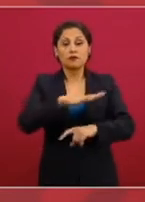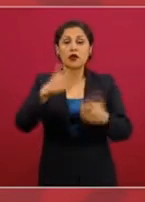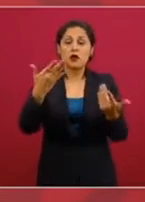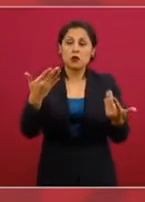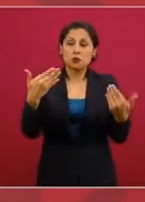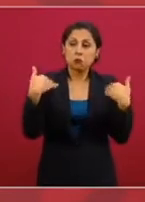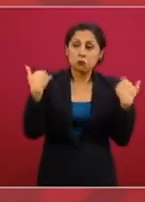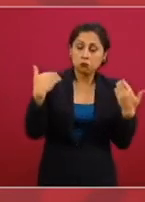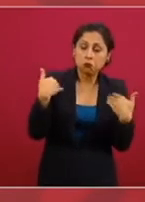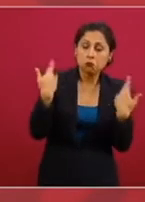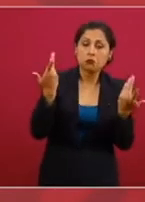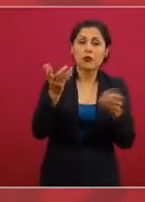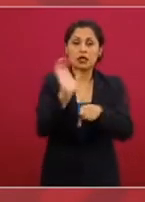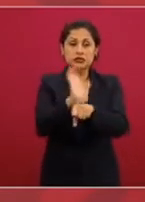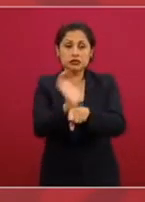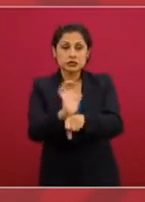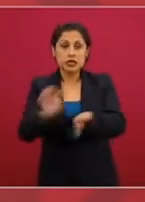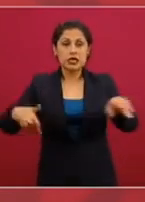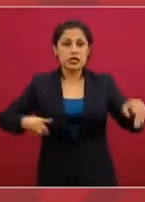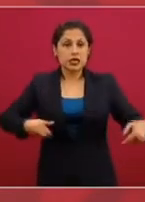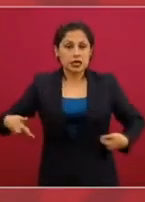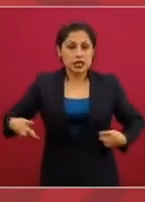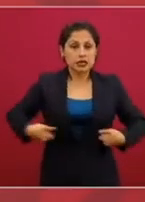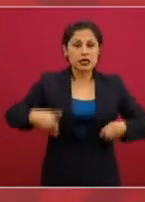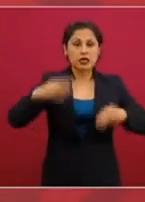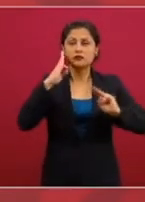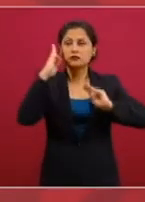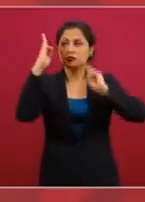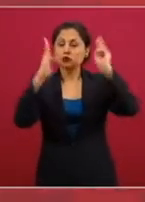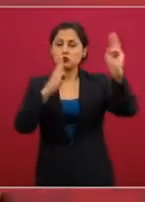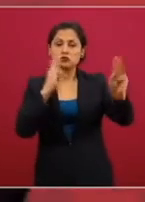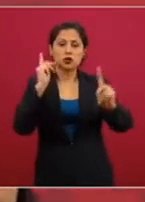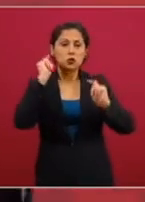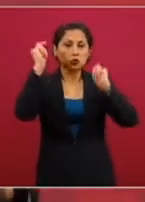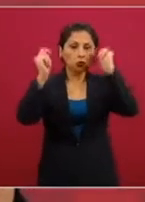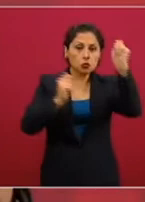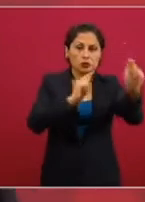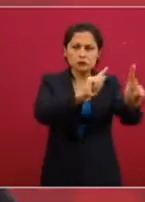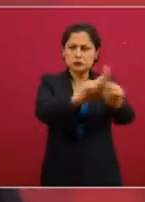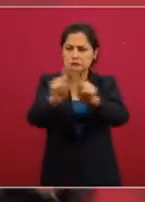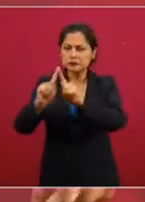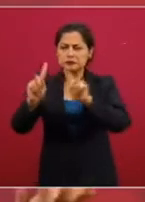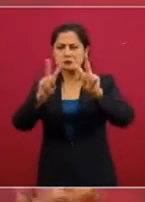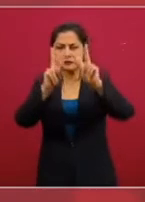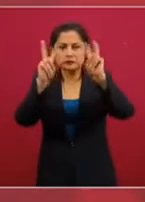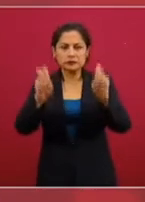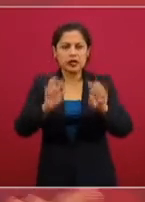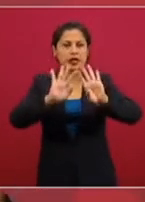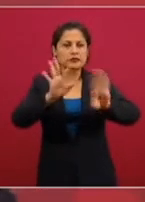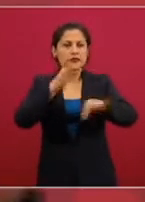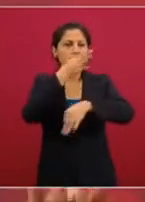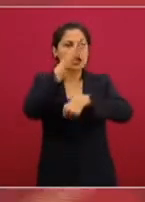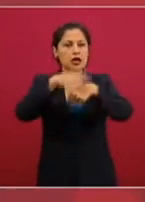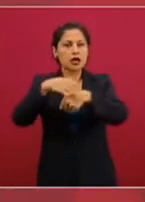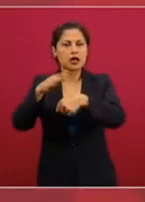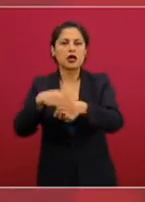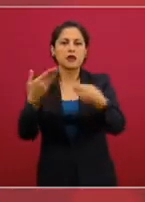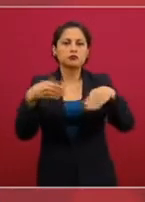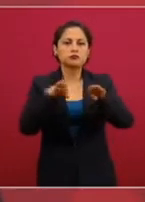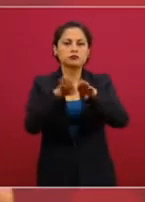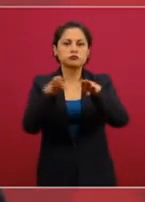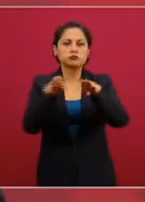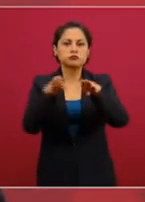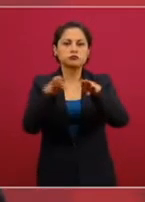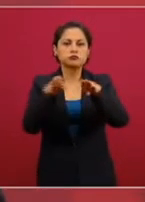teatros, museos, actividad turística, etcétera, también se logra suspender la movilidad en el espacio